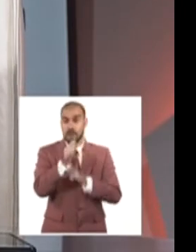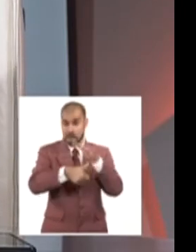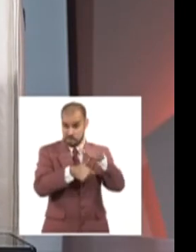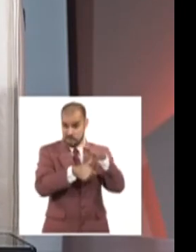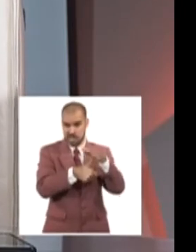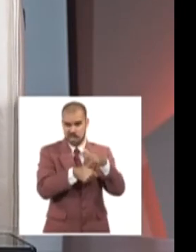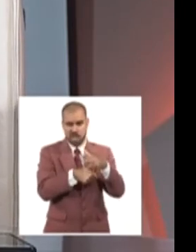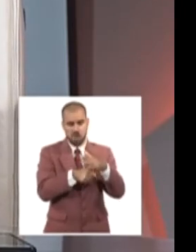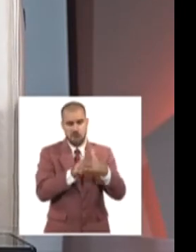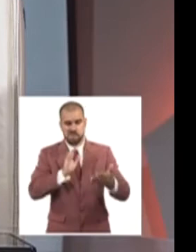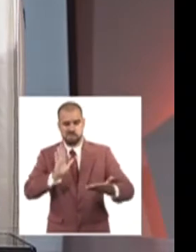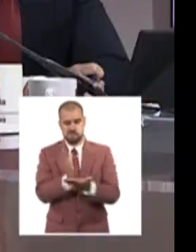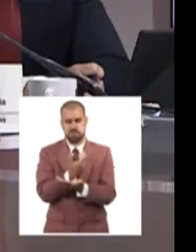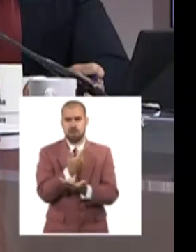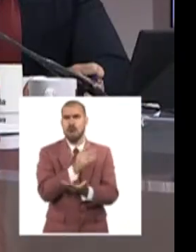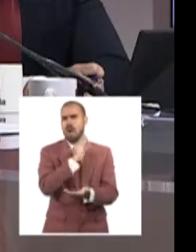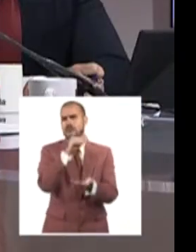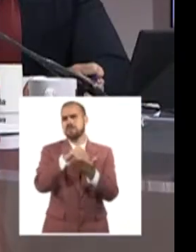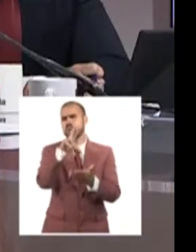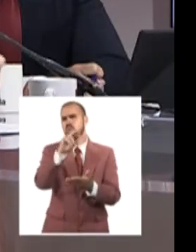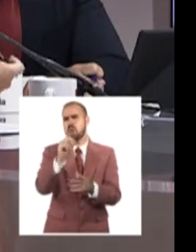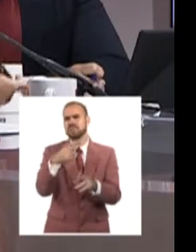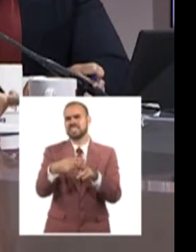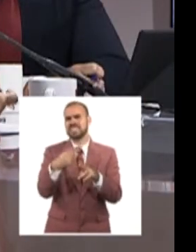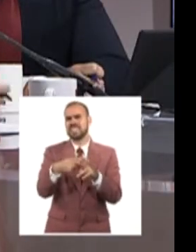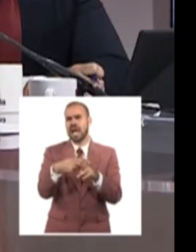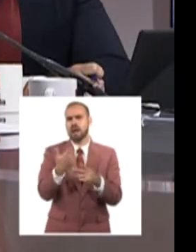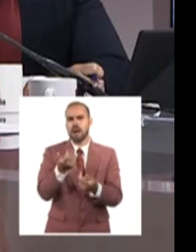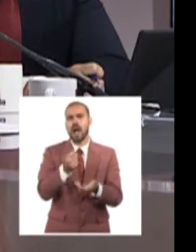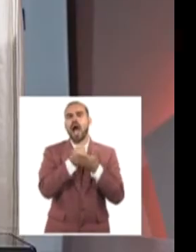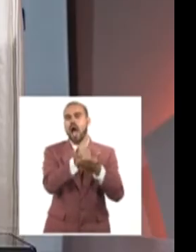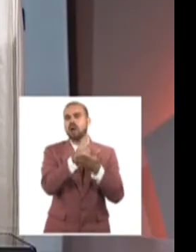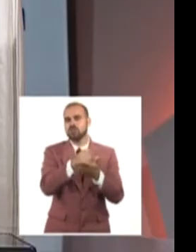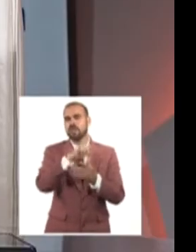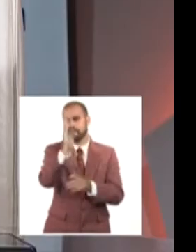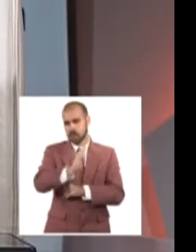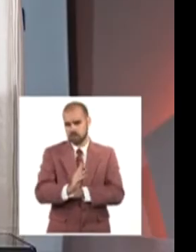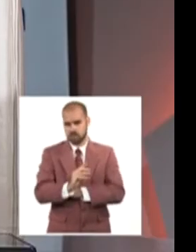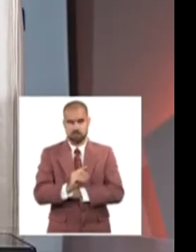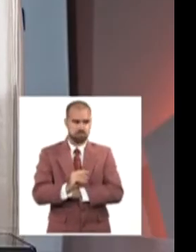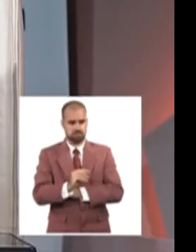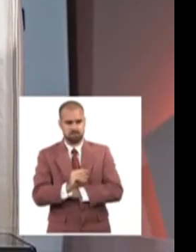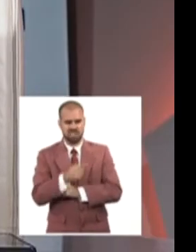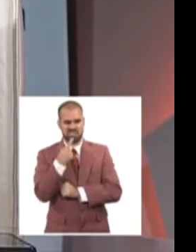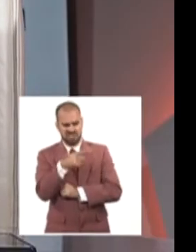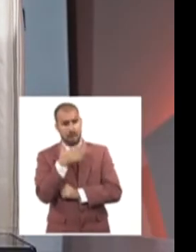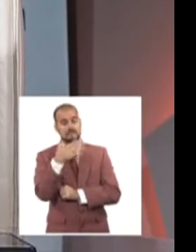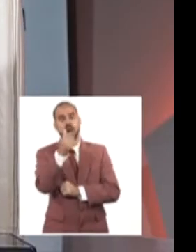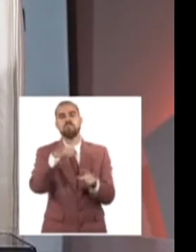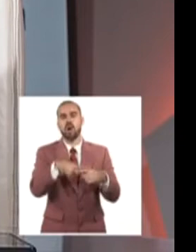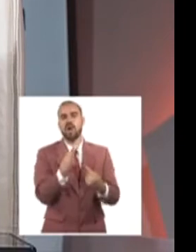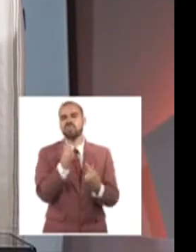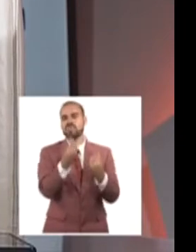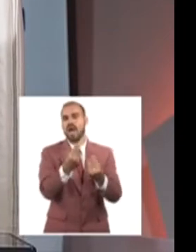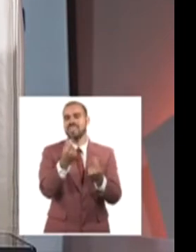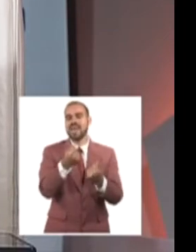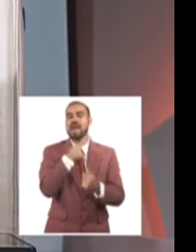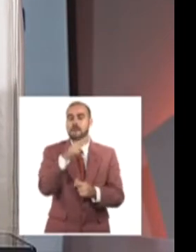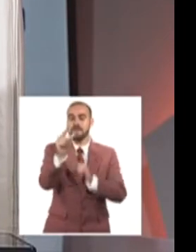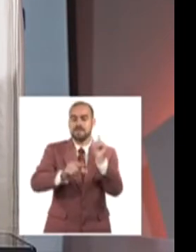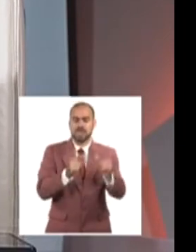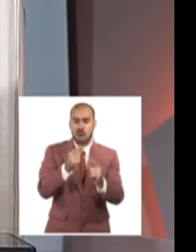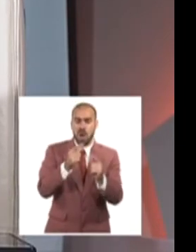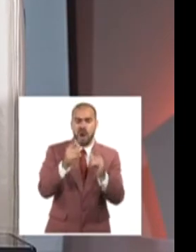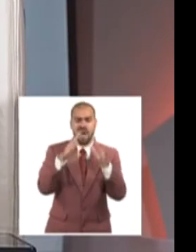llama auxilio brasil que hay quien lo considera que es mejor porque otorga más dinero a las familias vulnerables pero en la